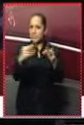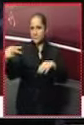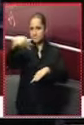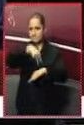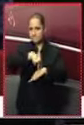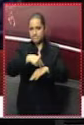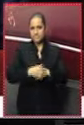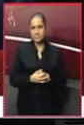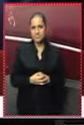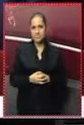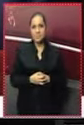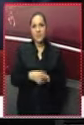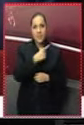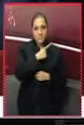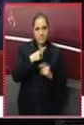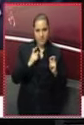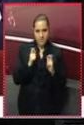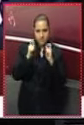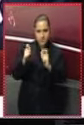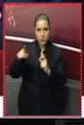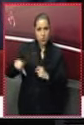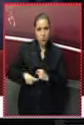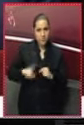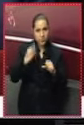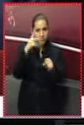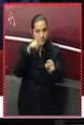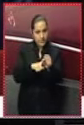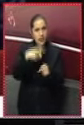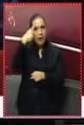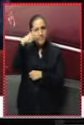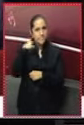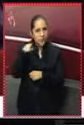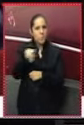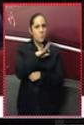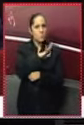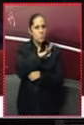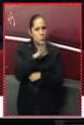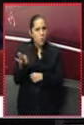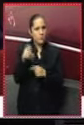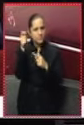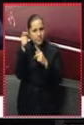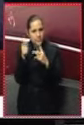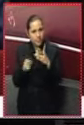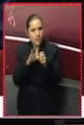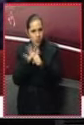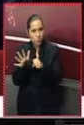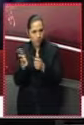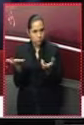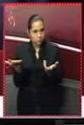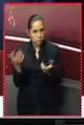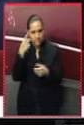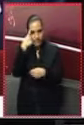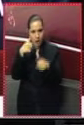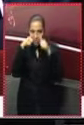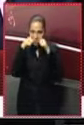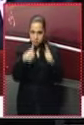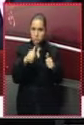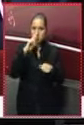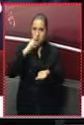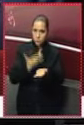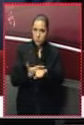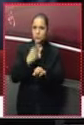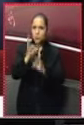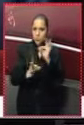Dotar al gobierno federal de los instrumentos necesarios y suficientes para cumplir con esa función vital del Estado